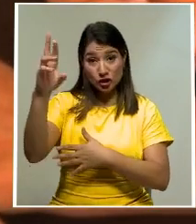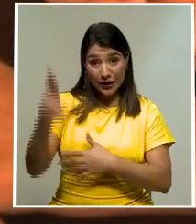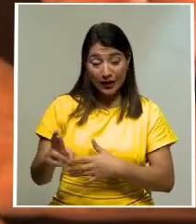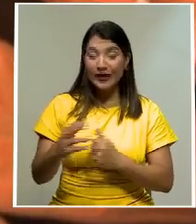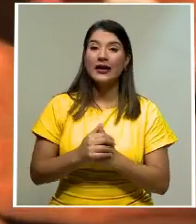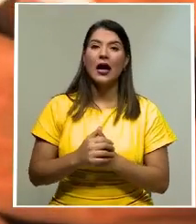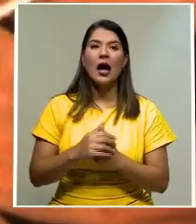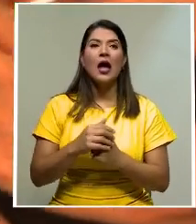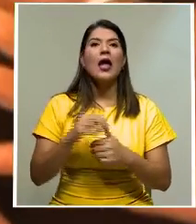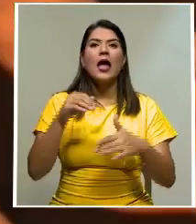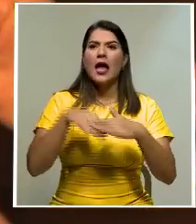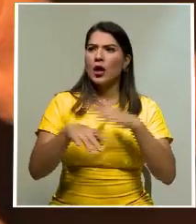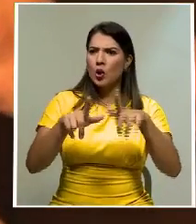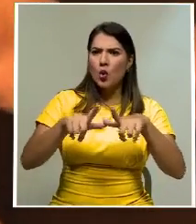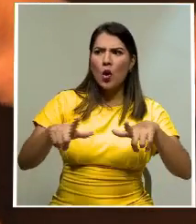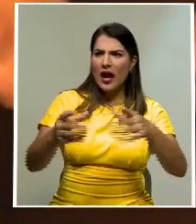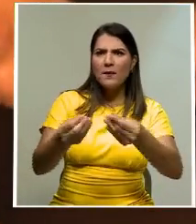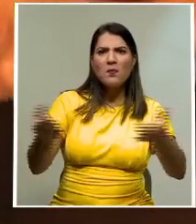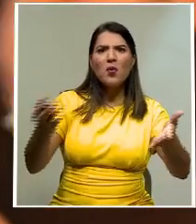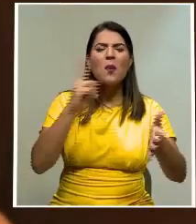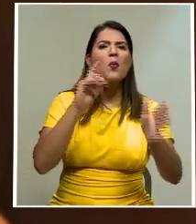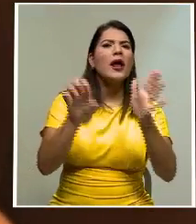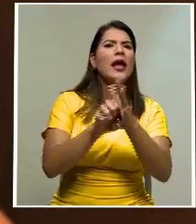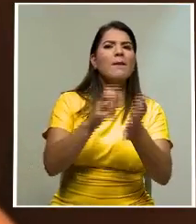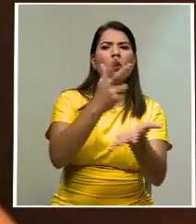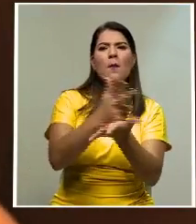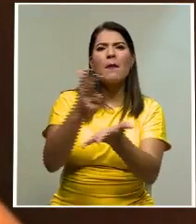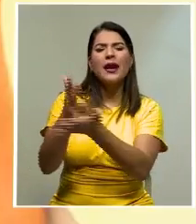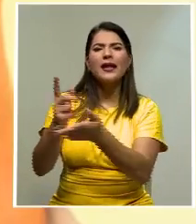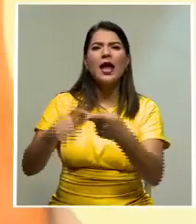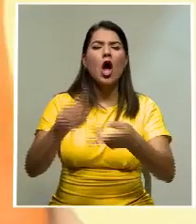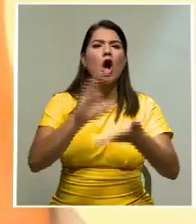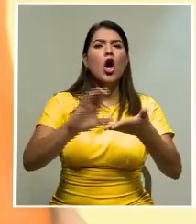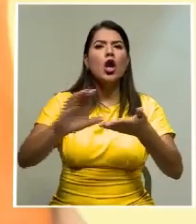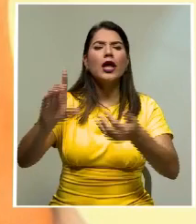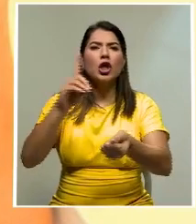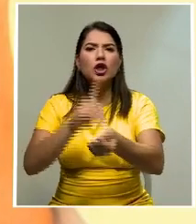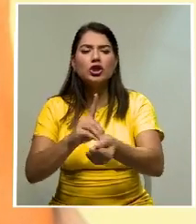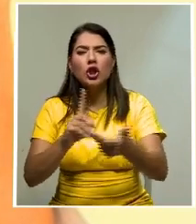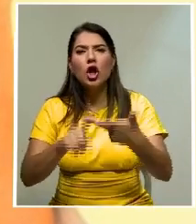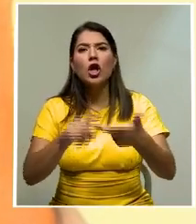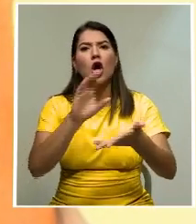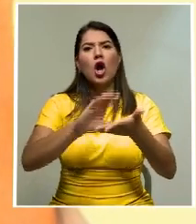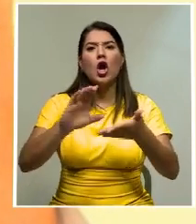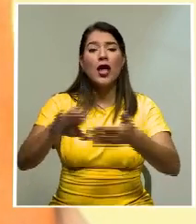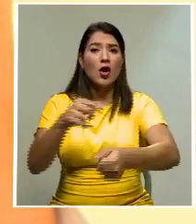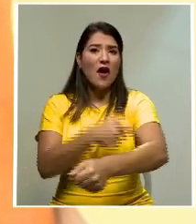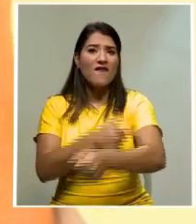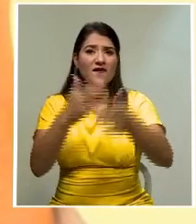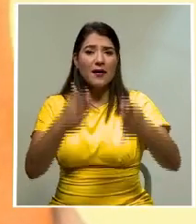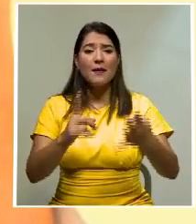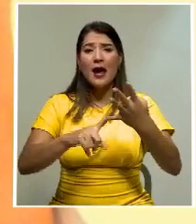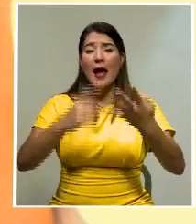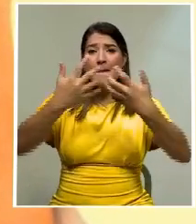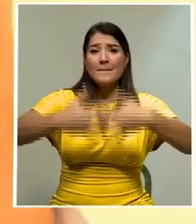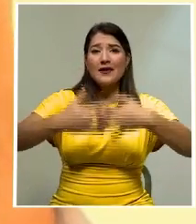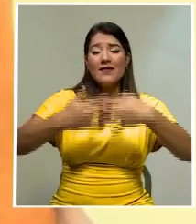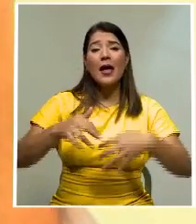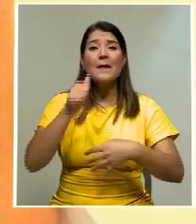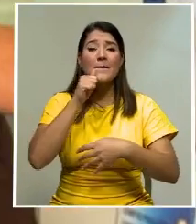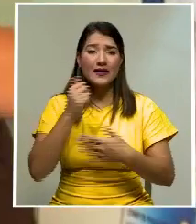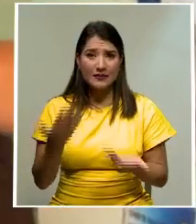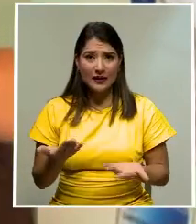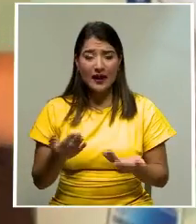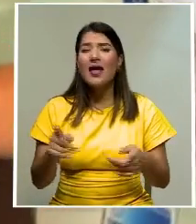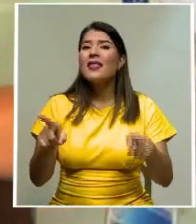por ejemplo parqueos, el Colegio de Médicos, el Colegio de Enfermeras y empresas privadas, además de establecer criterios para distribución